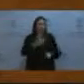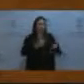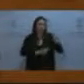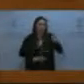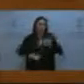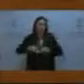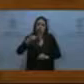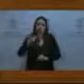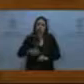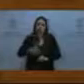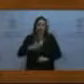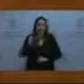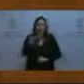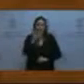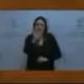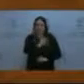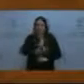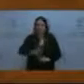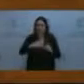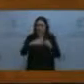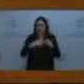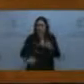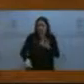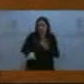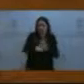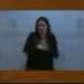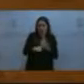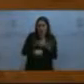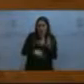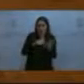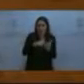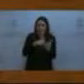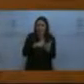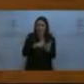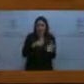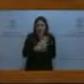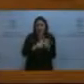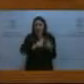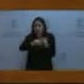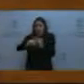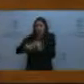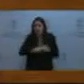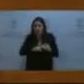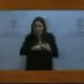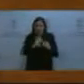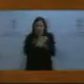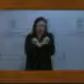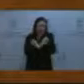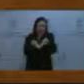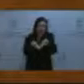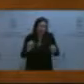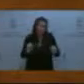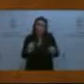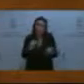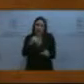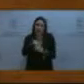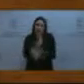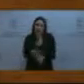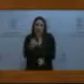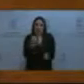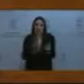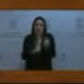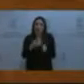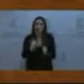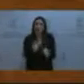comunidad autónoma. El fraude fiscal es el mayor grado de insolidaridad que puede darse en una economía. Es condenable